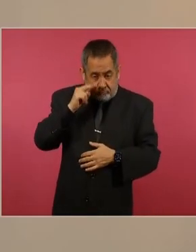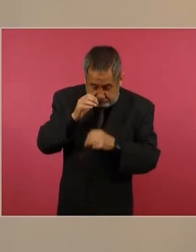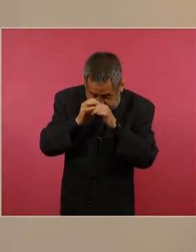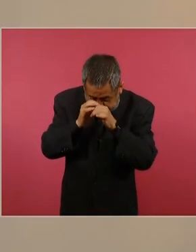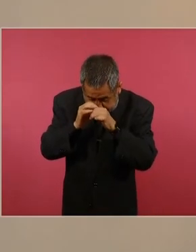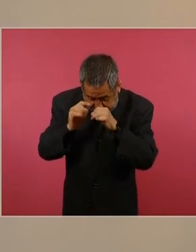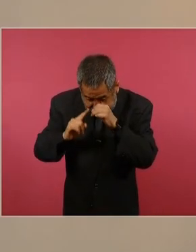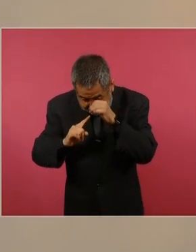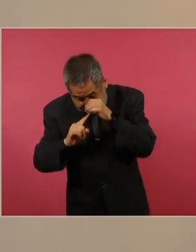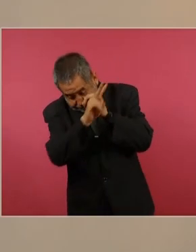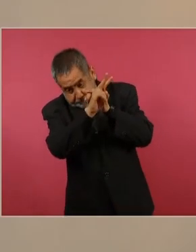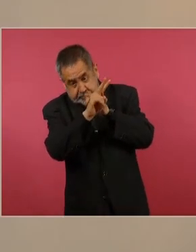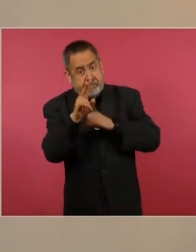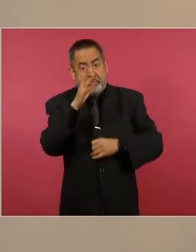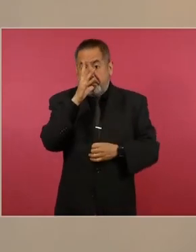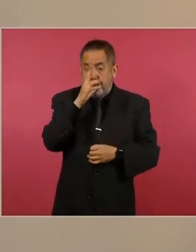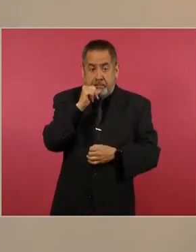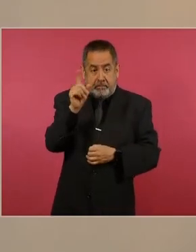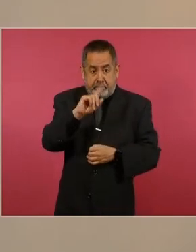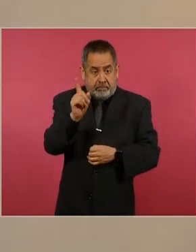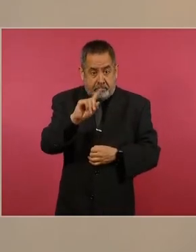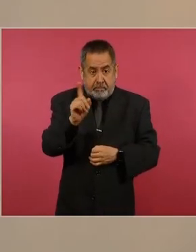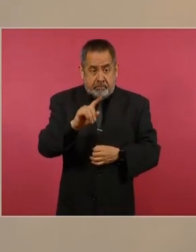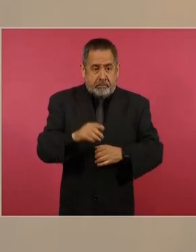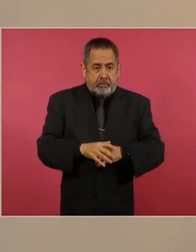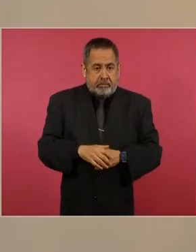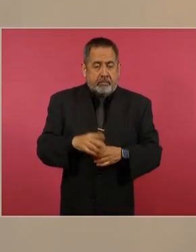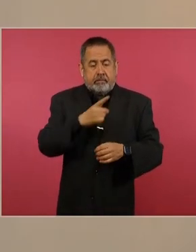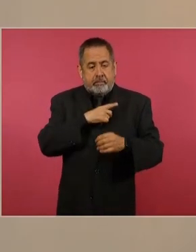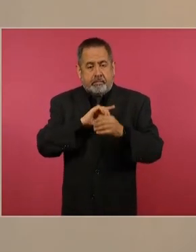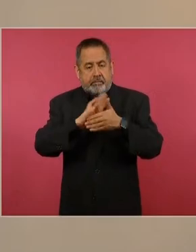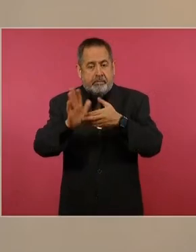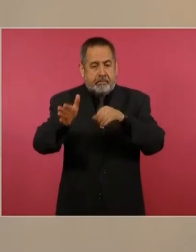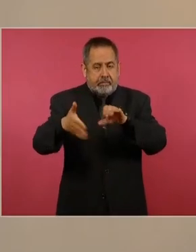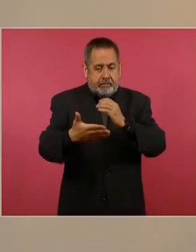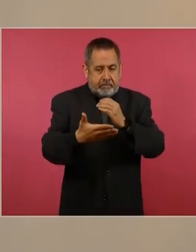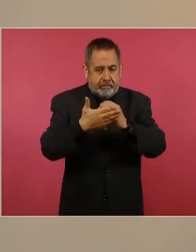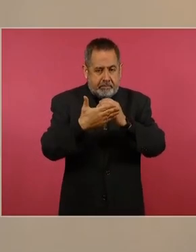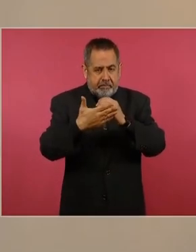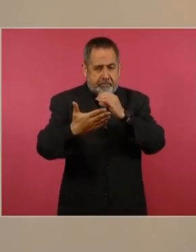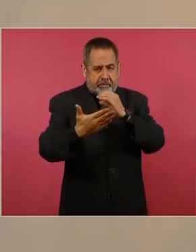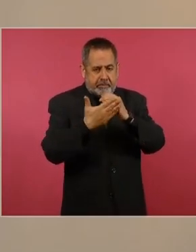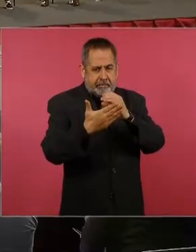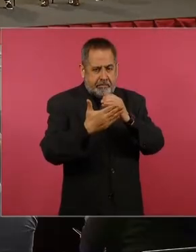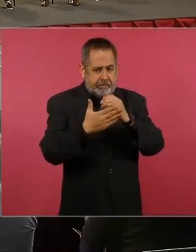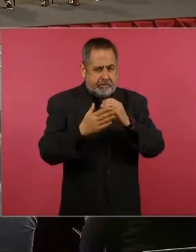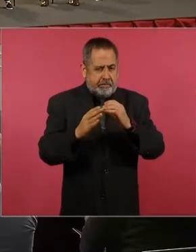con el telescopio. Hay filtros. Aquí.